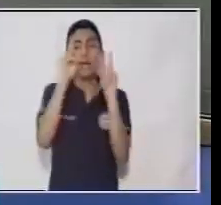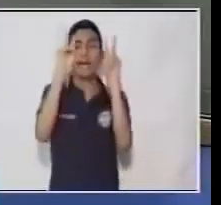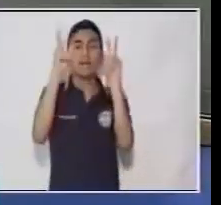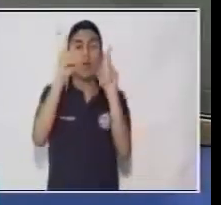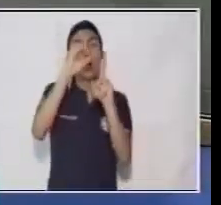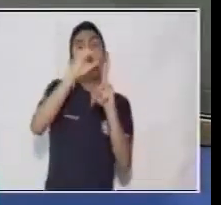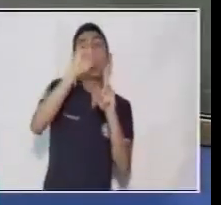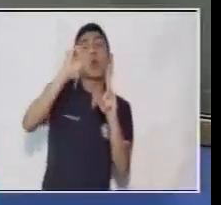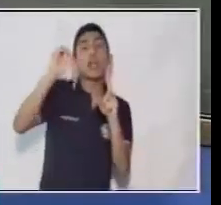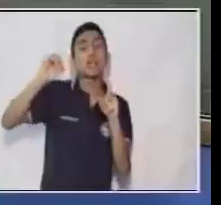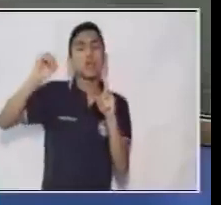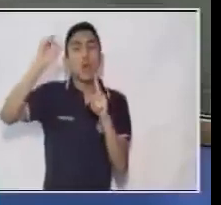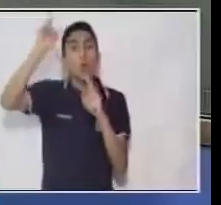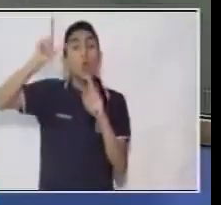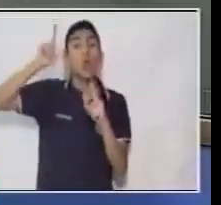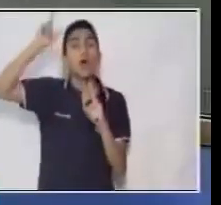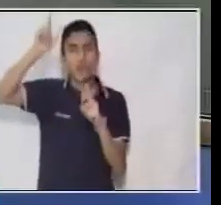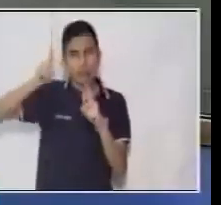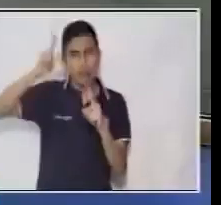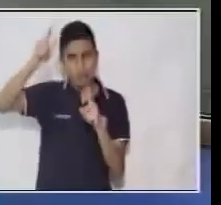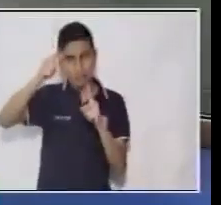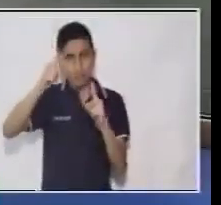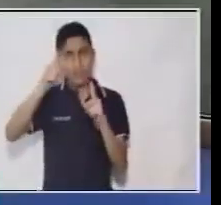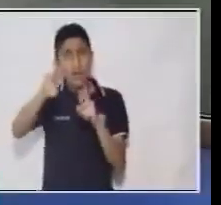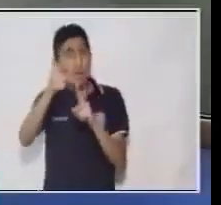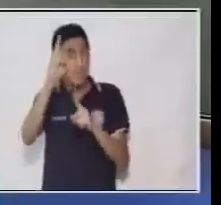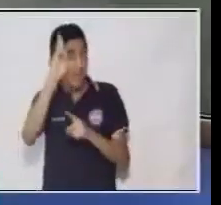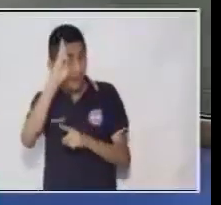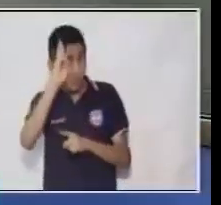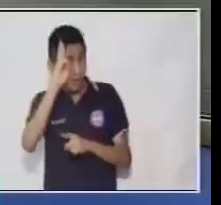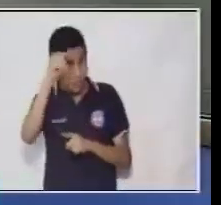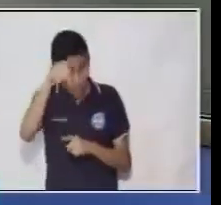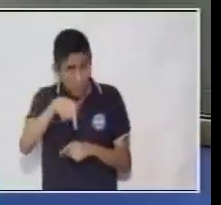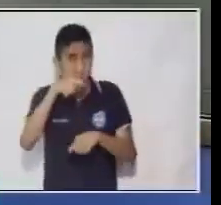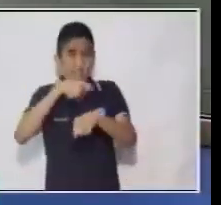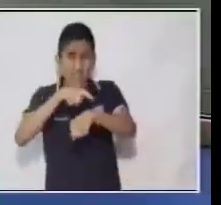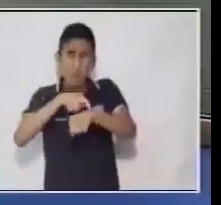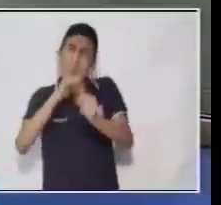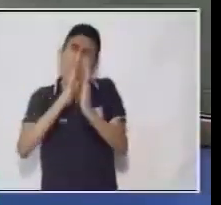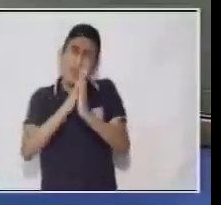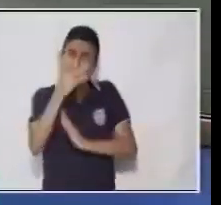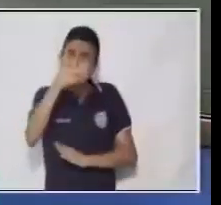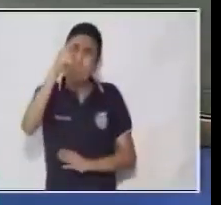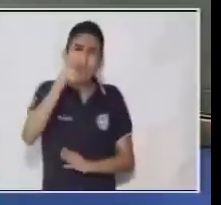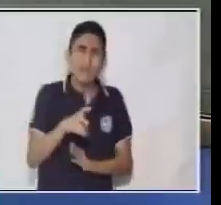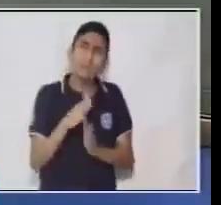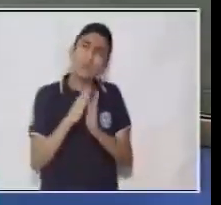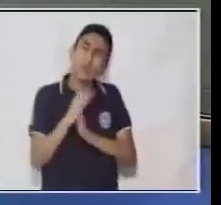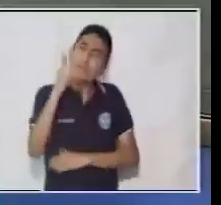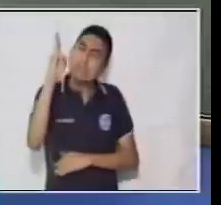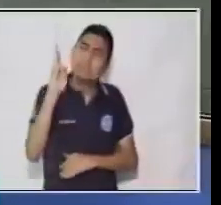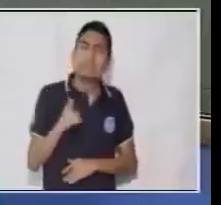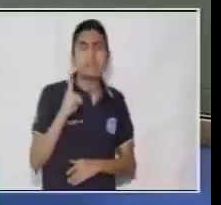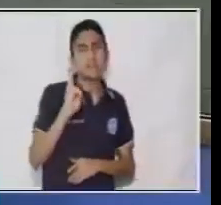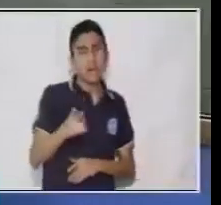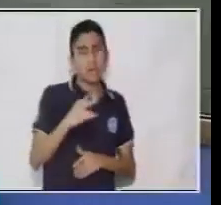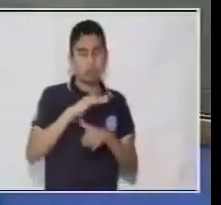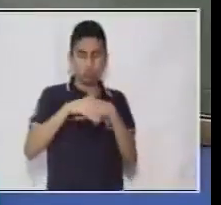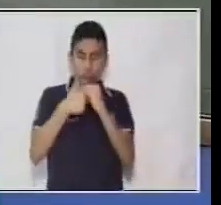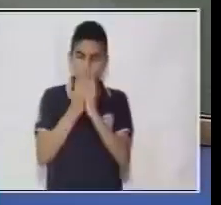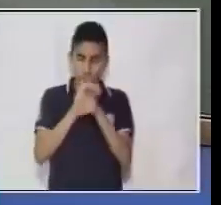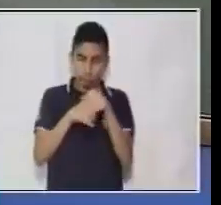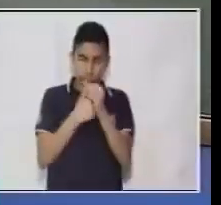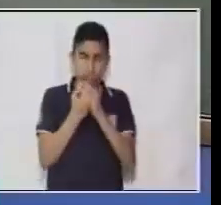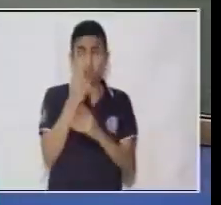lógica. Te recordamos que en este tiempo debes siempre lavar constantemente tus